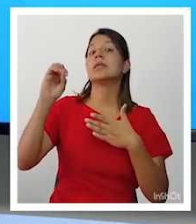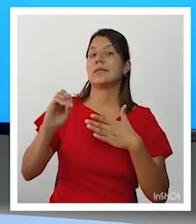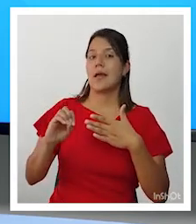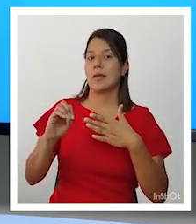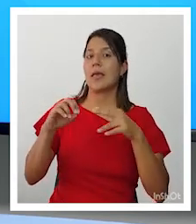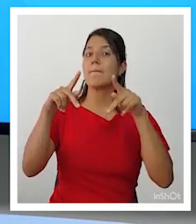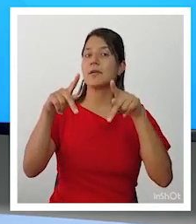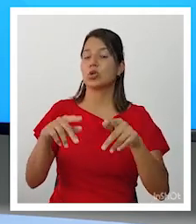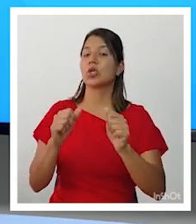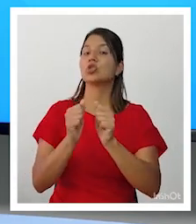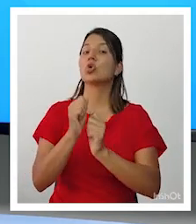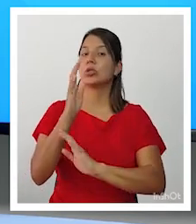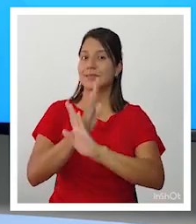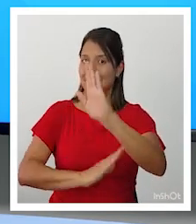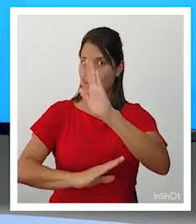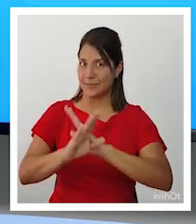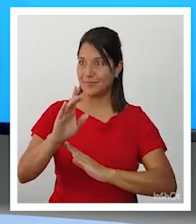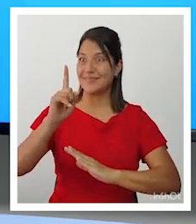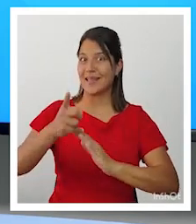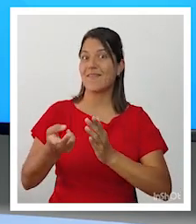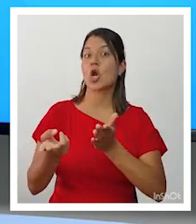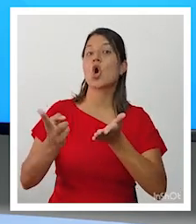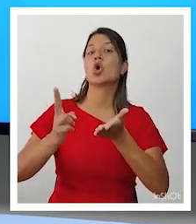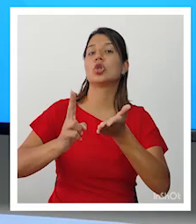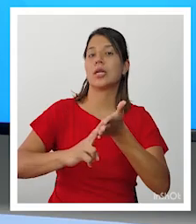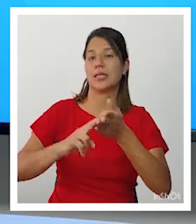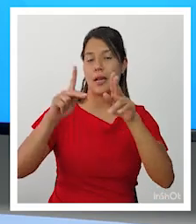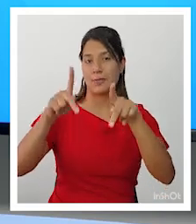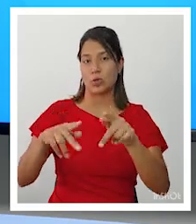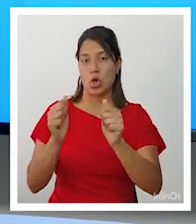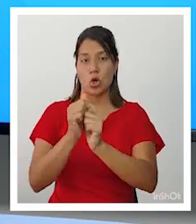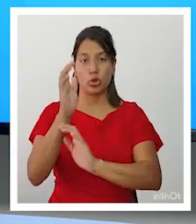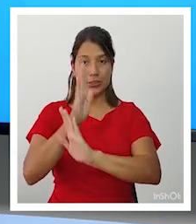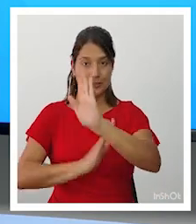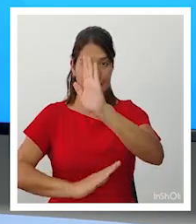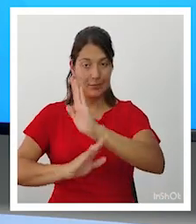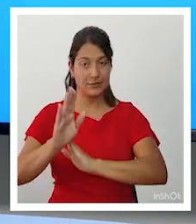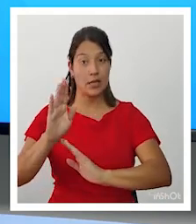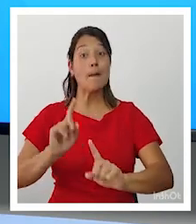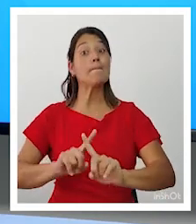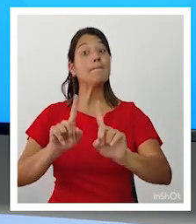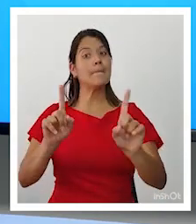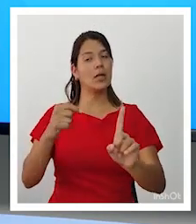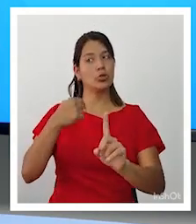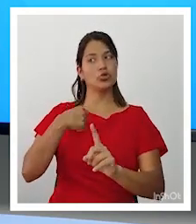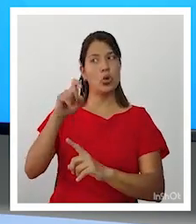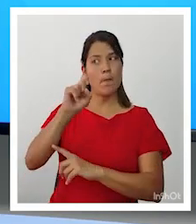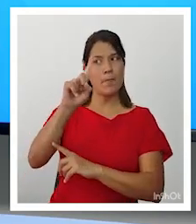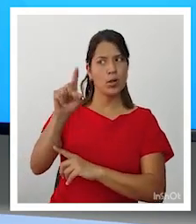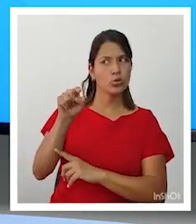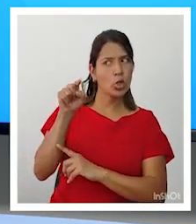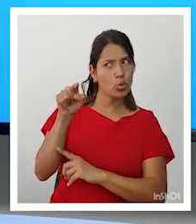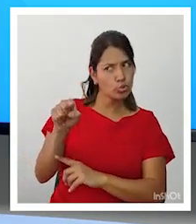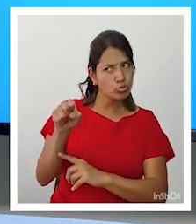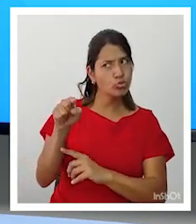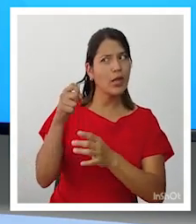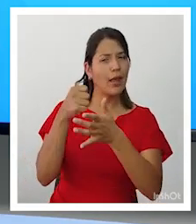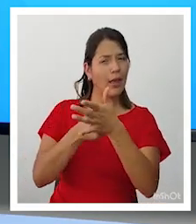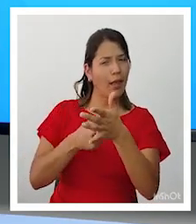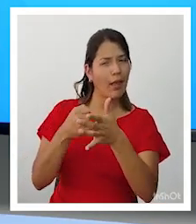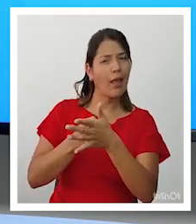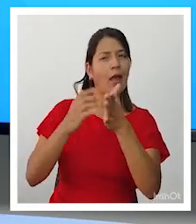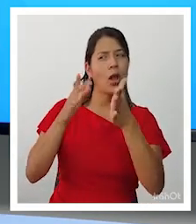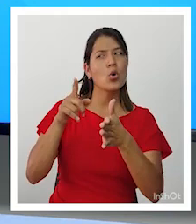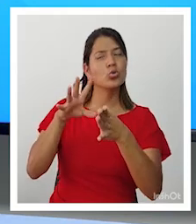con discapacidad dentro de su planilla. Pero ahí pregunto, vos que sos un activista y que estás metido